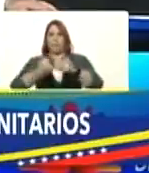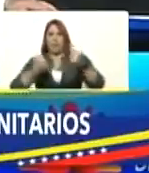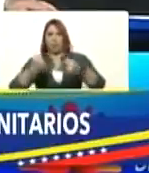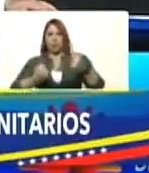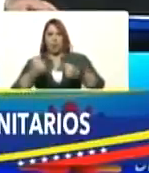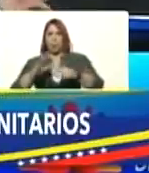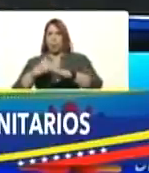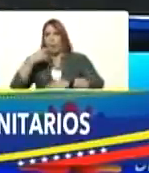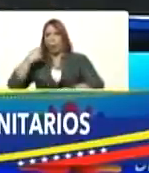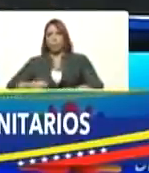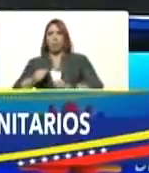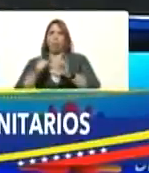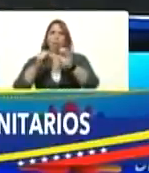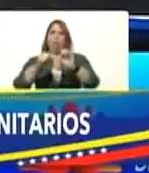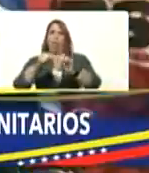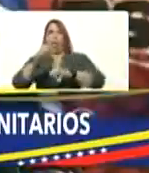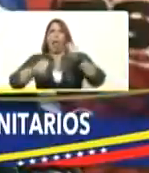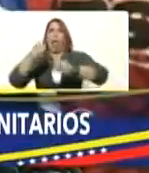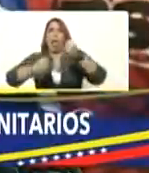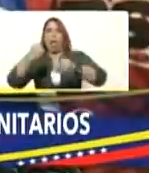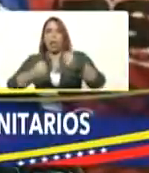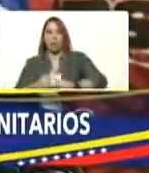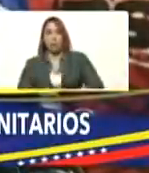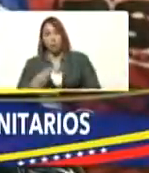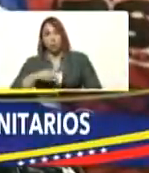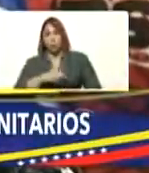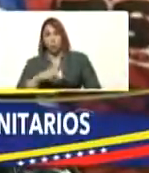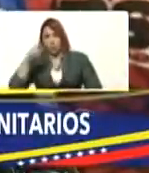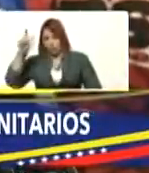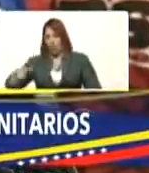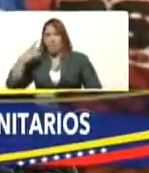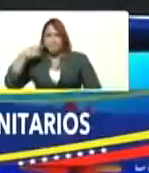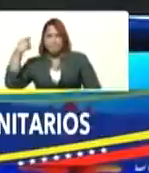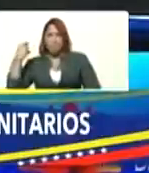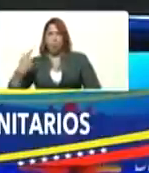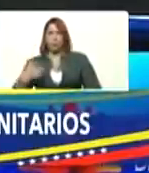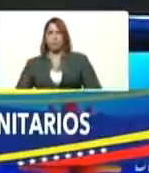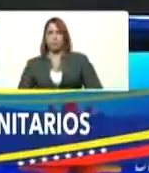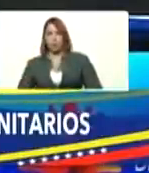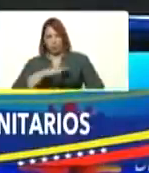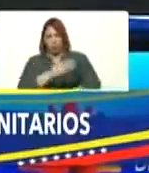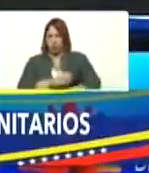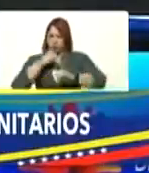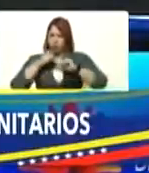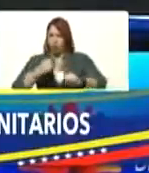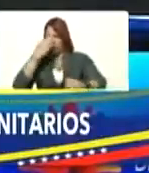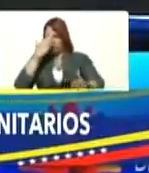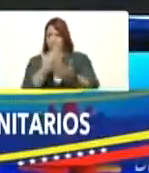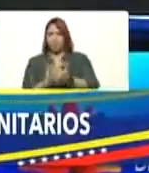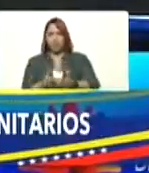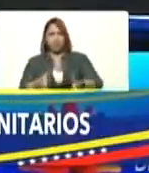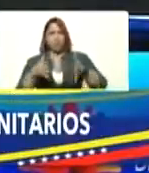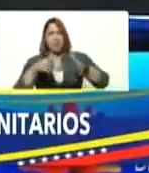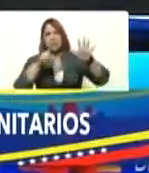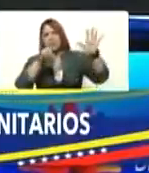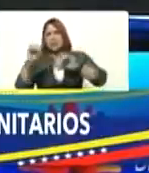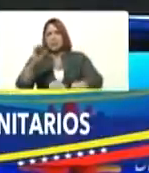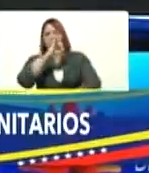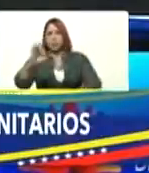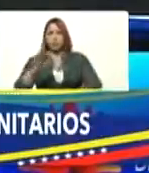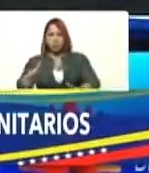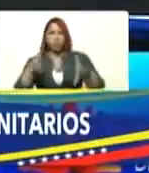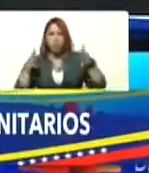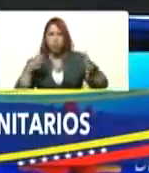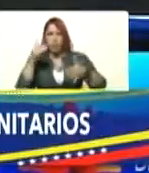quedando. Y nuestra potra, nuestra tora, iba adelante ganando con el 60%